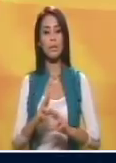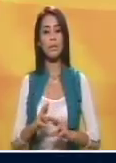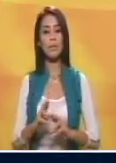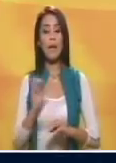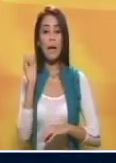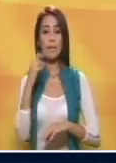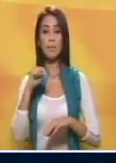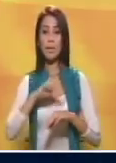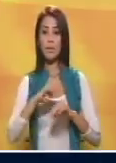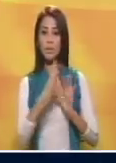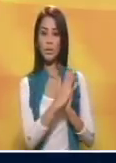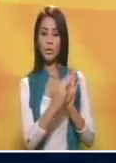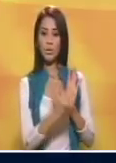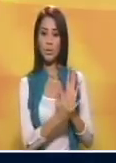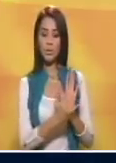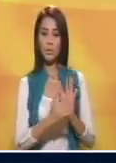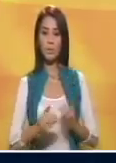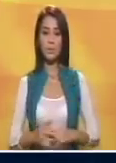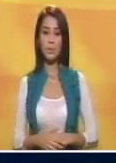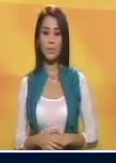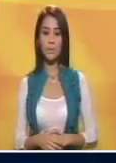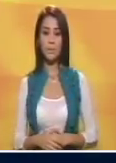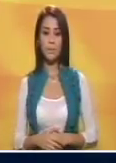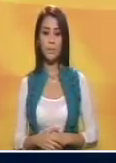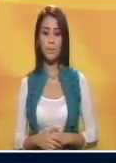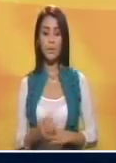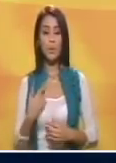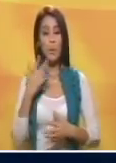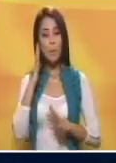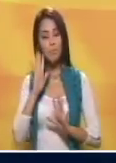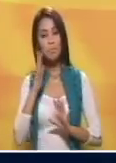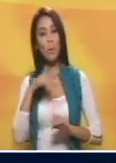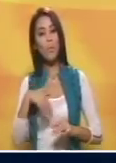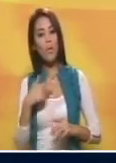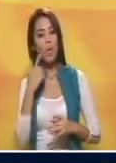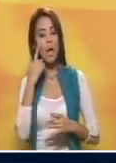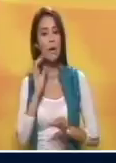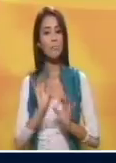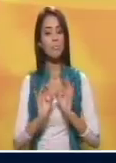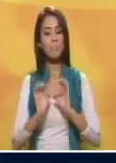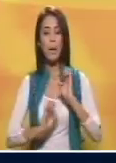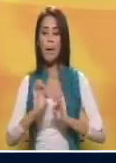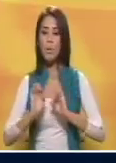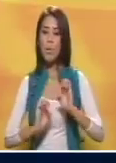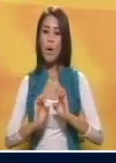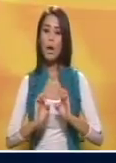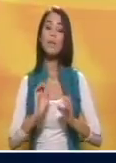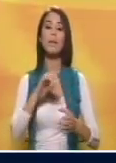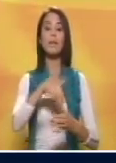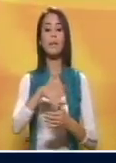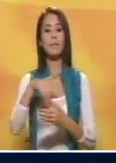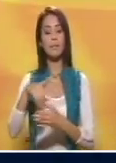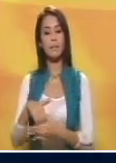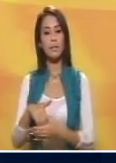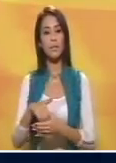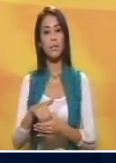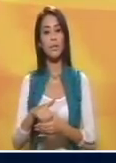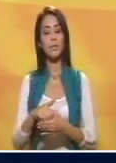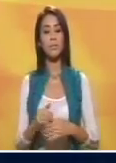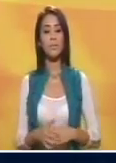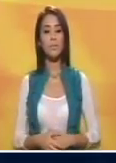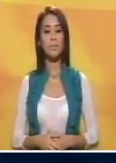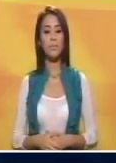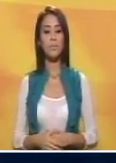la Asamblea Nacional Constituyente sobre las posibilidades de la realización de estas elecciones. Así que el